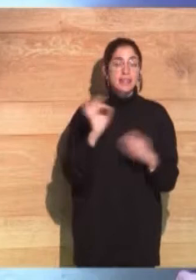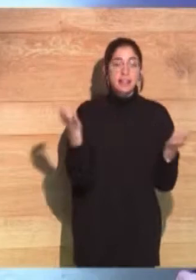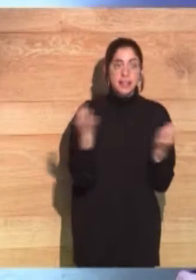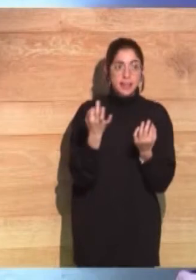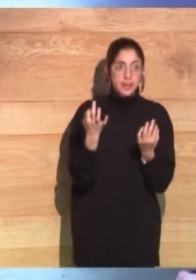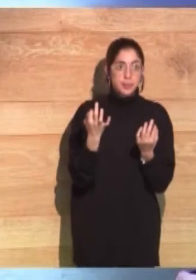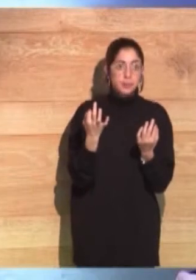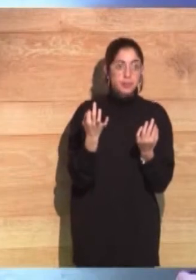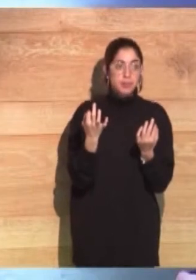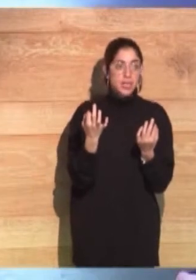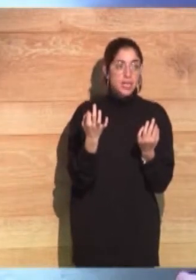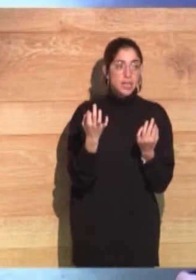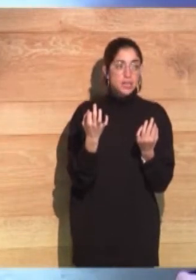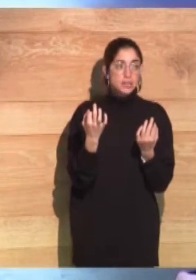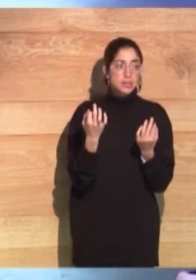que tienen que